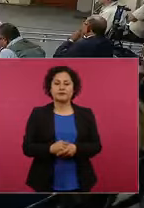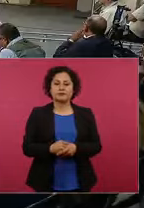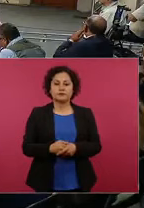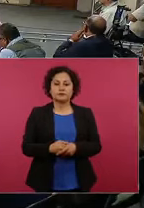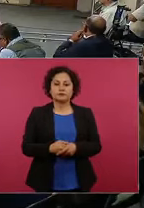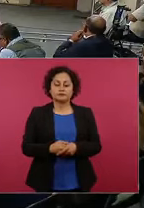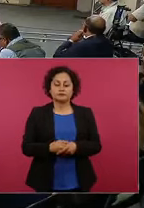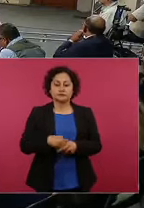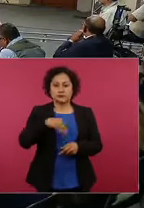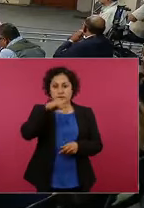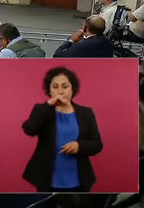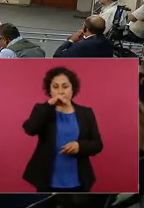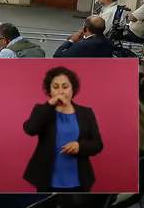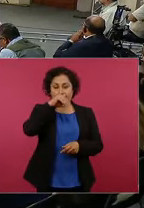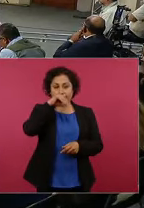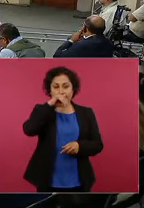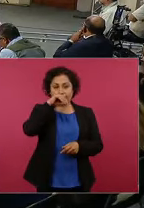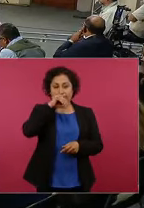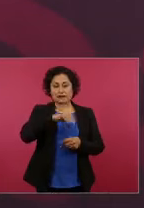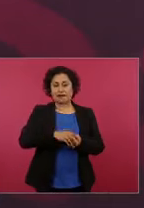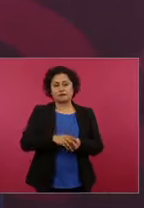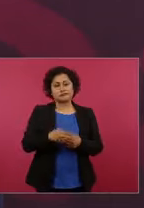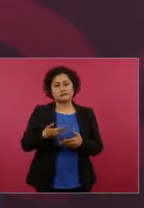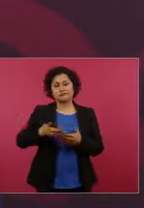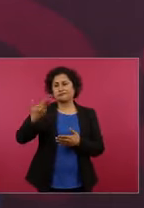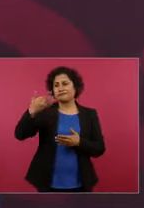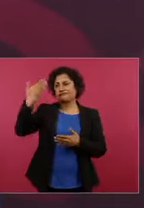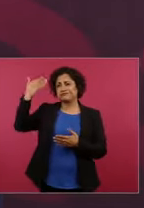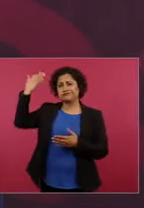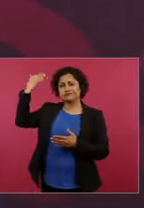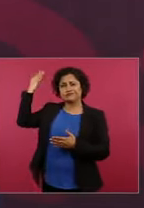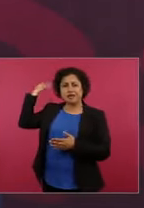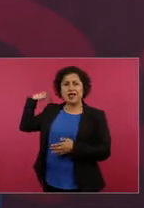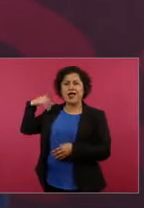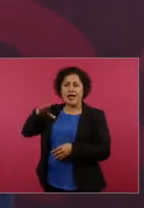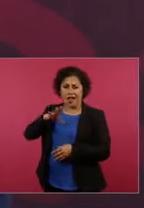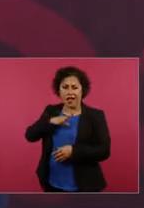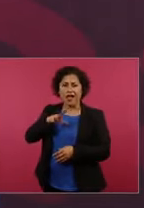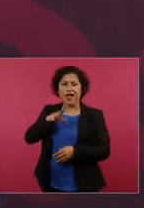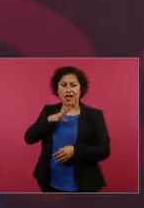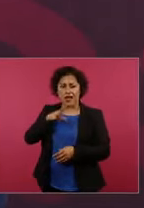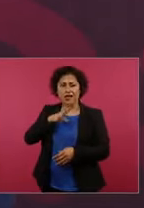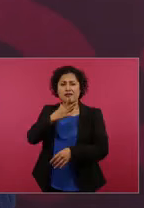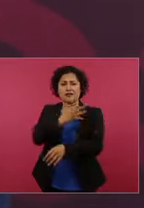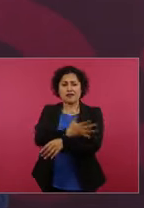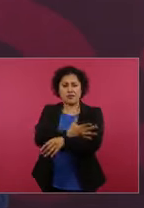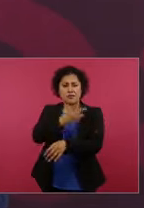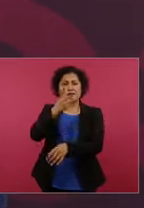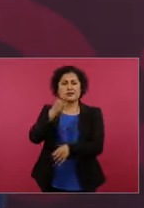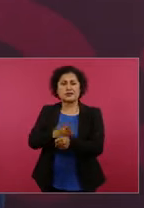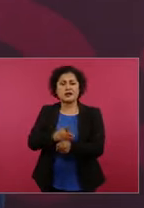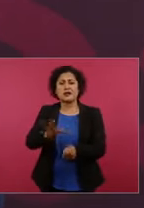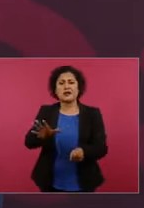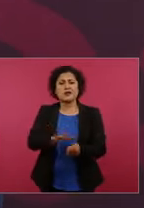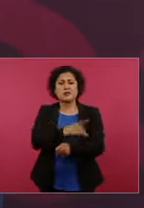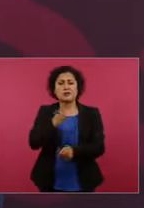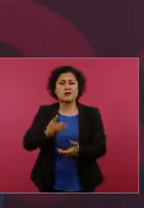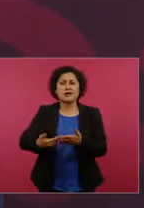Desde tiempo atrás, la honestidad del pueblo de México viene de